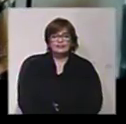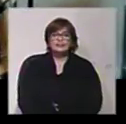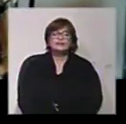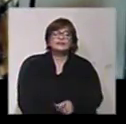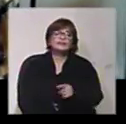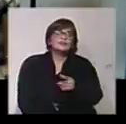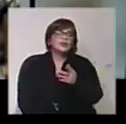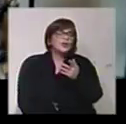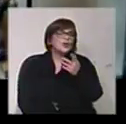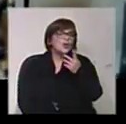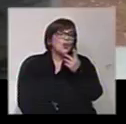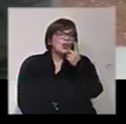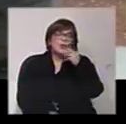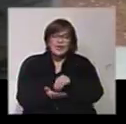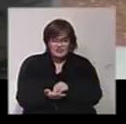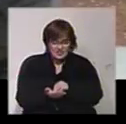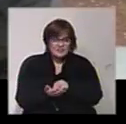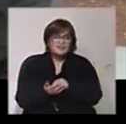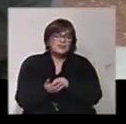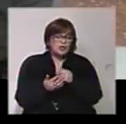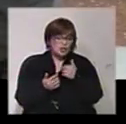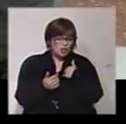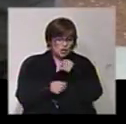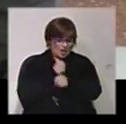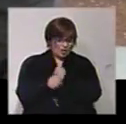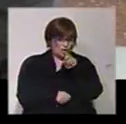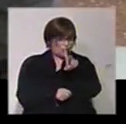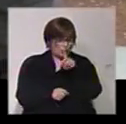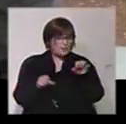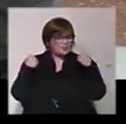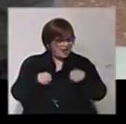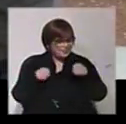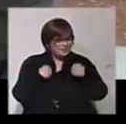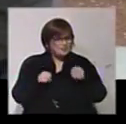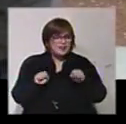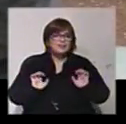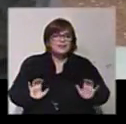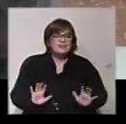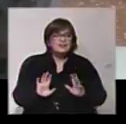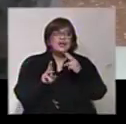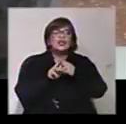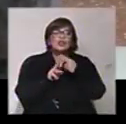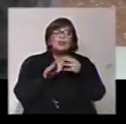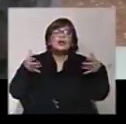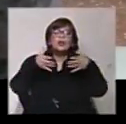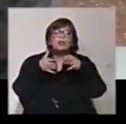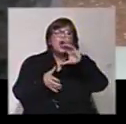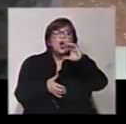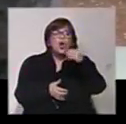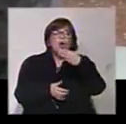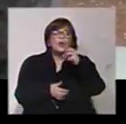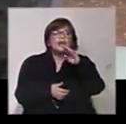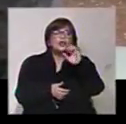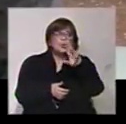Existió un episodio a los 12 en un ensayo de cobertura que se llamaba La Banda. Estábamos con mis